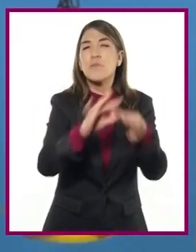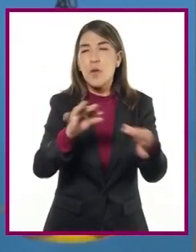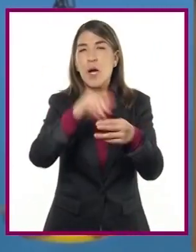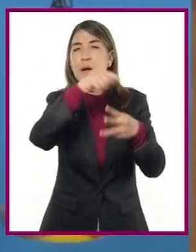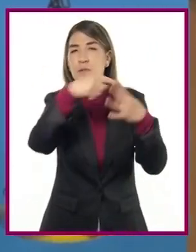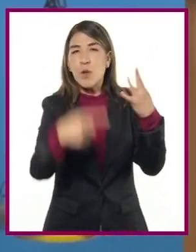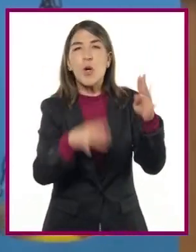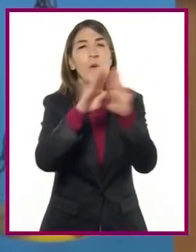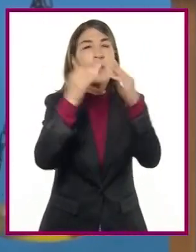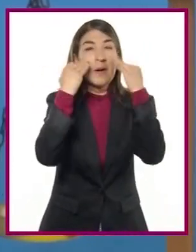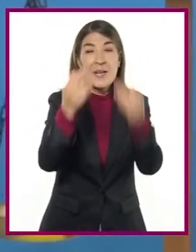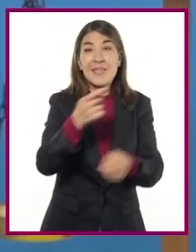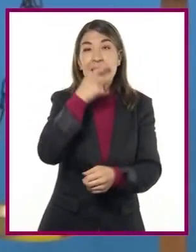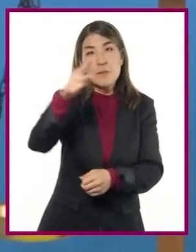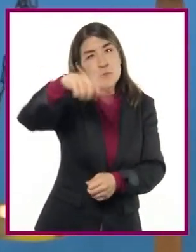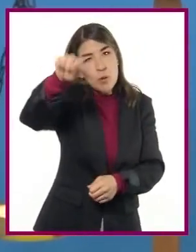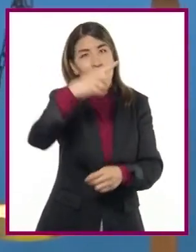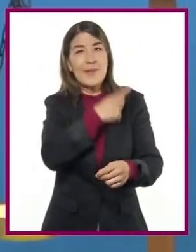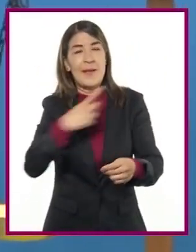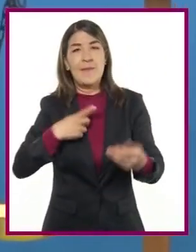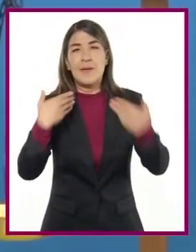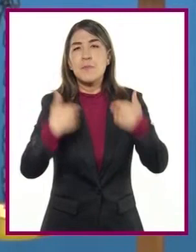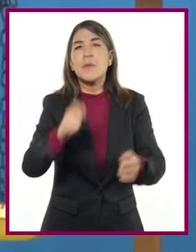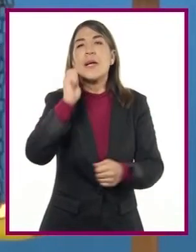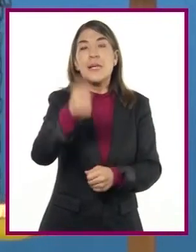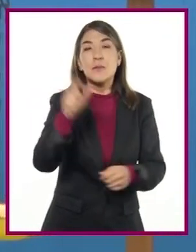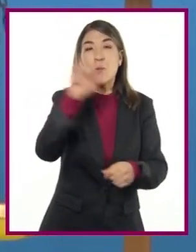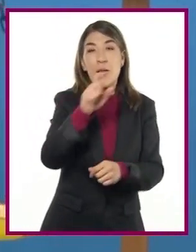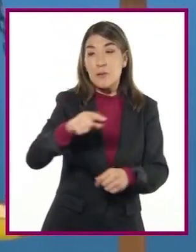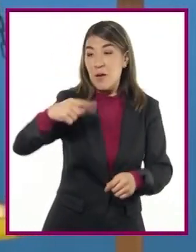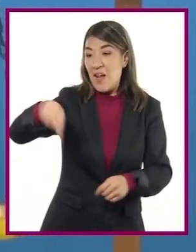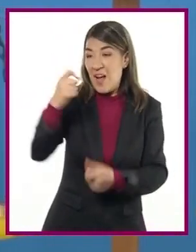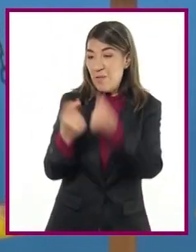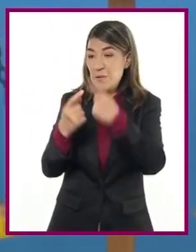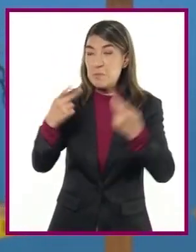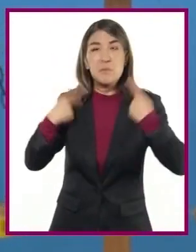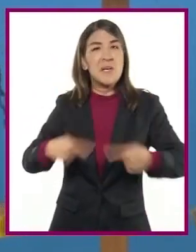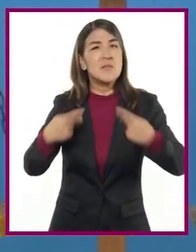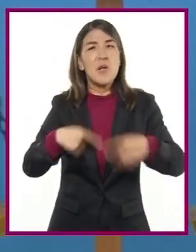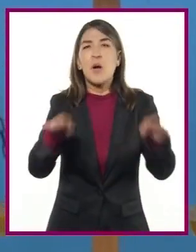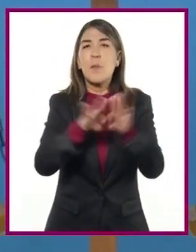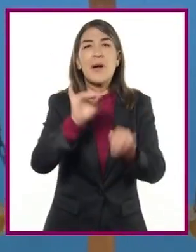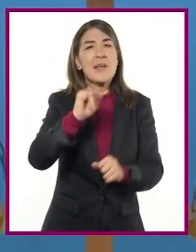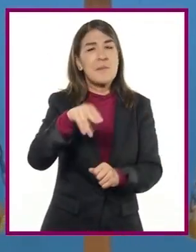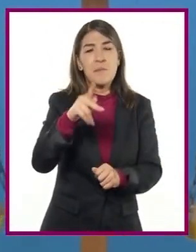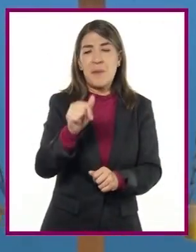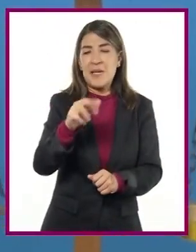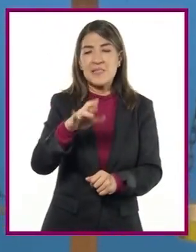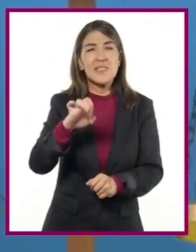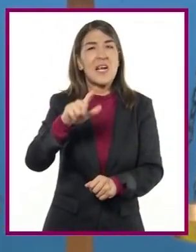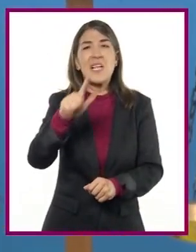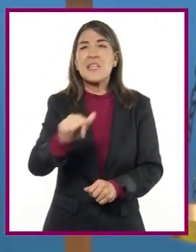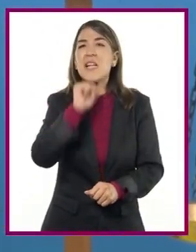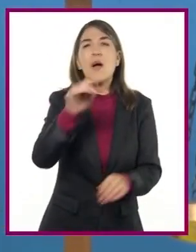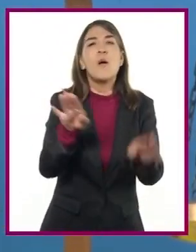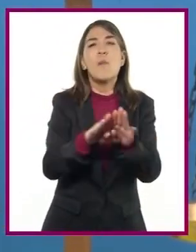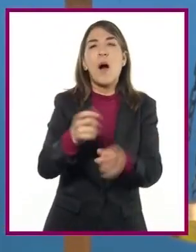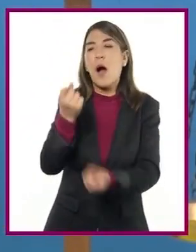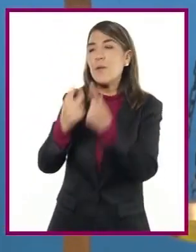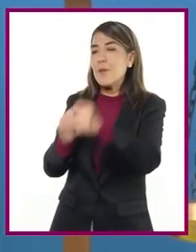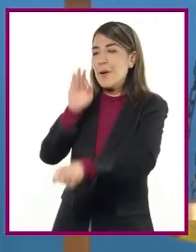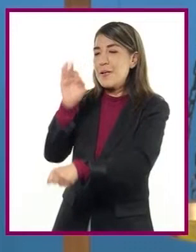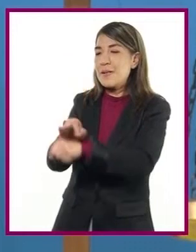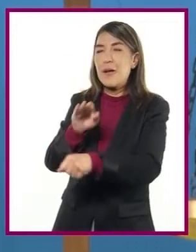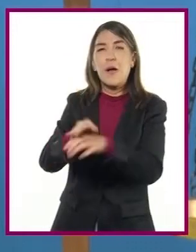cuando las personas no actúan bajo el principio de imparcialidad, sus acciones se traducen en formas de privilegios para unos